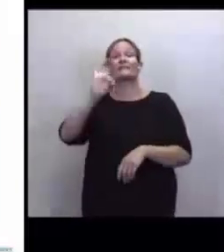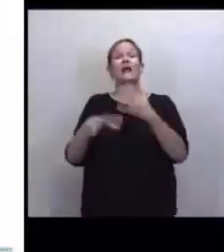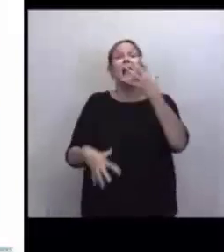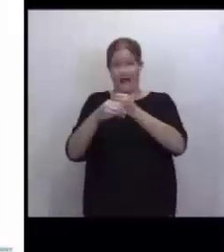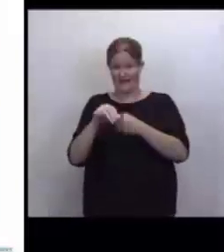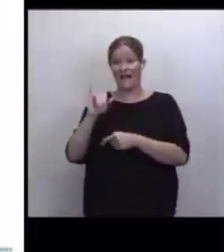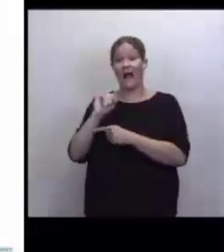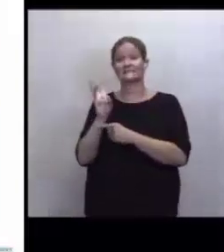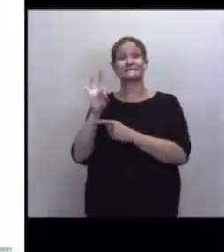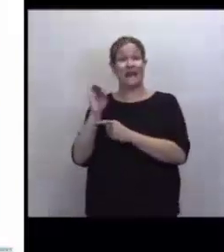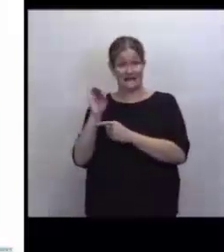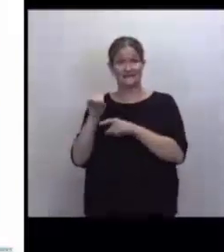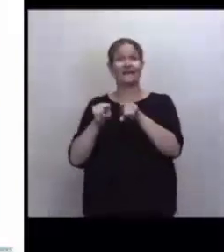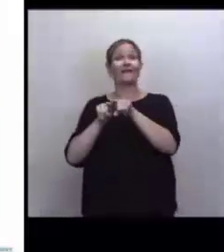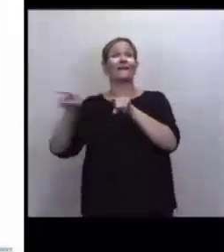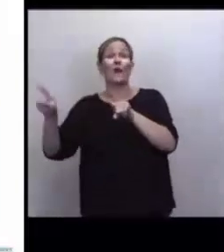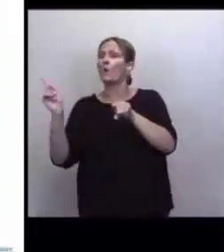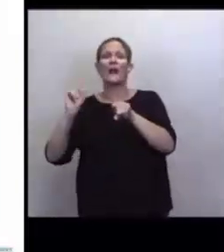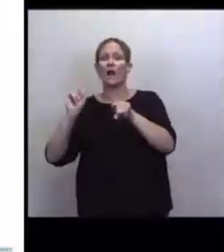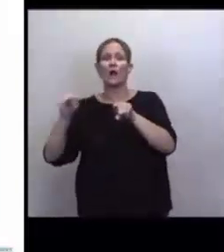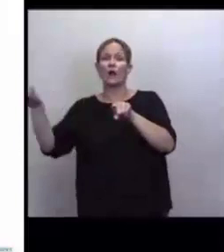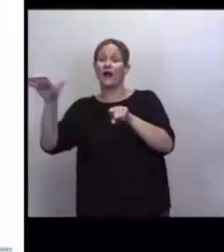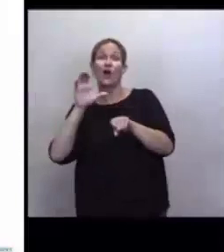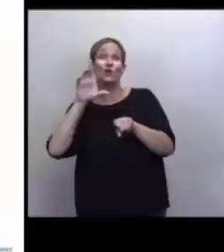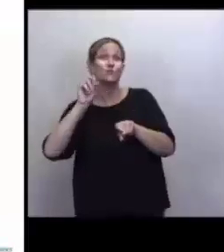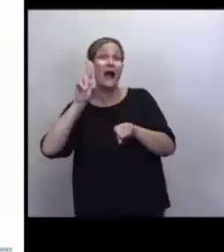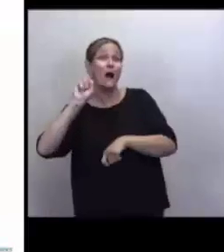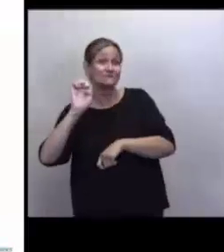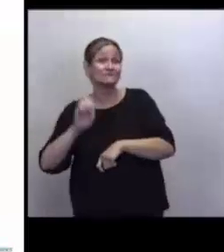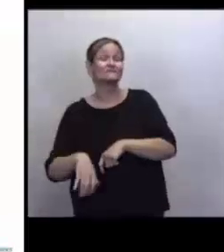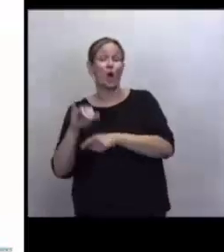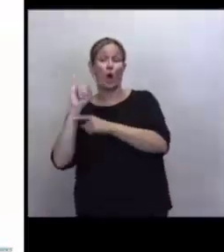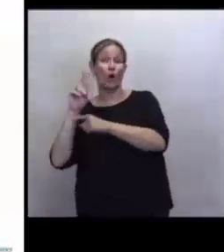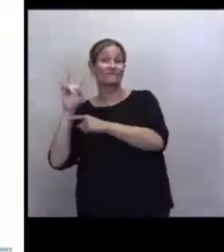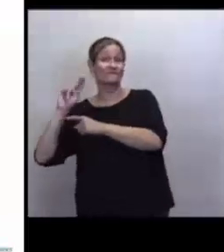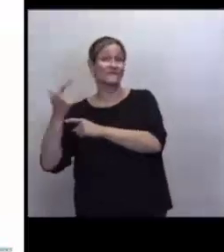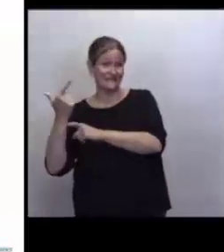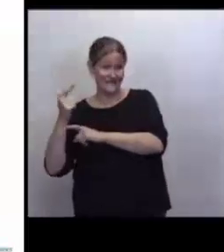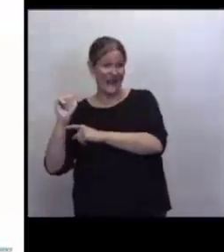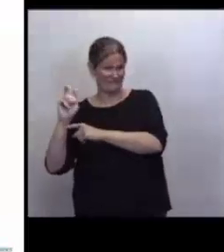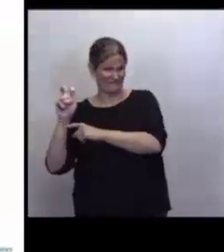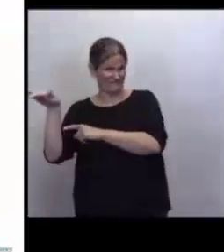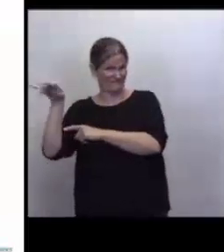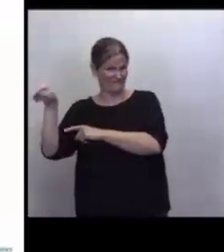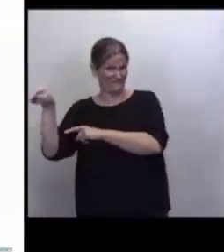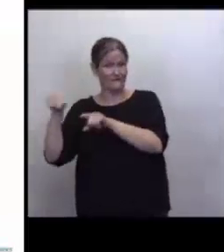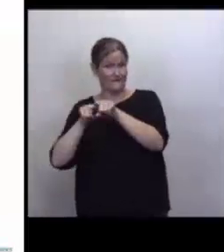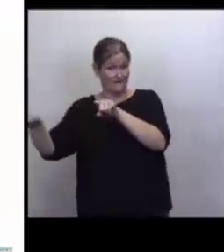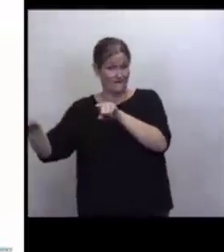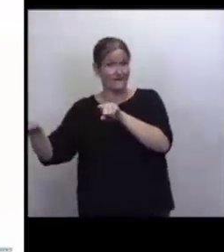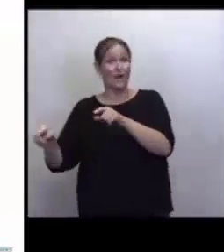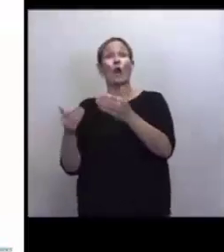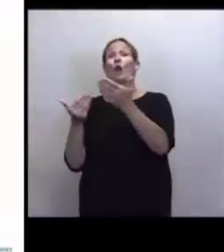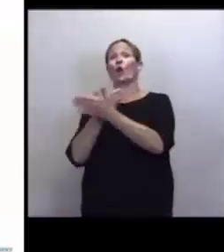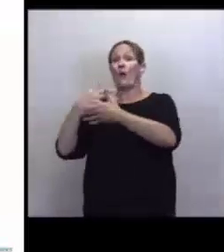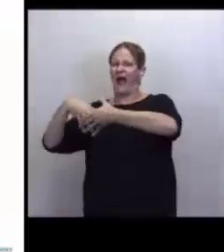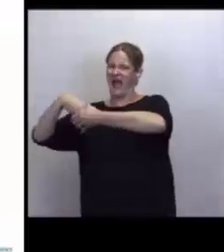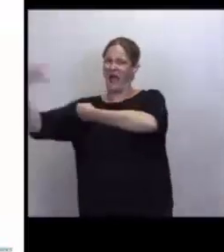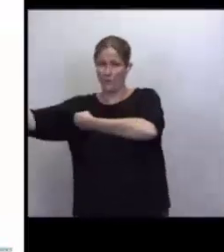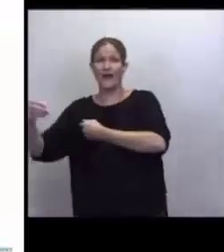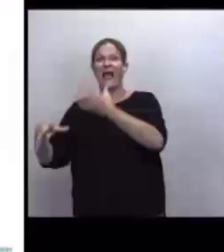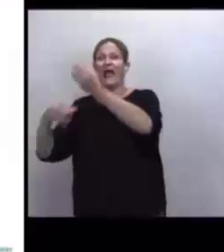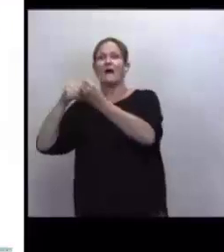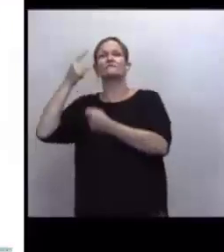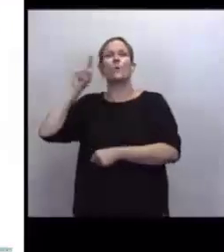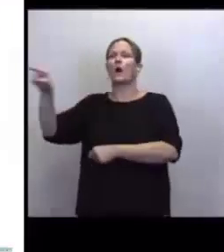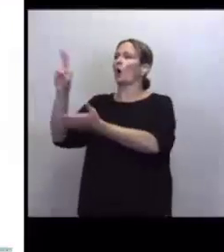mejoras para ayudar a dispersar el tráfico y mejorar el acceso hacia y desde destinos claves del centro de Sierra Cruz. Por ejemplo, la